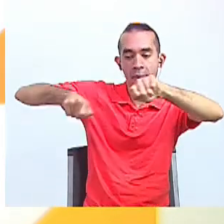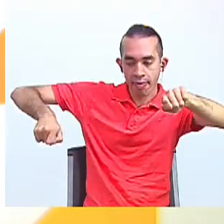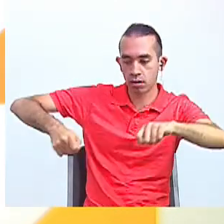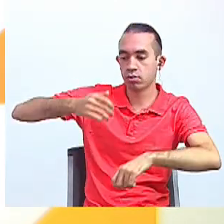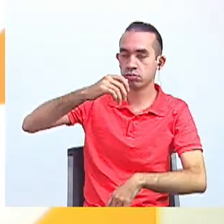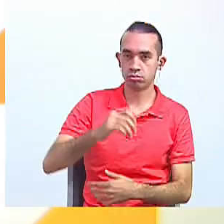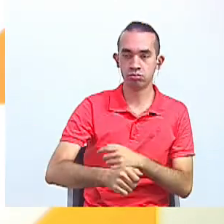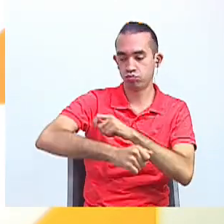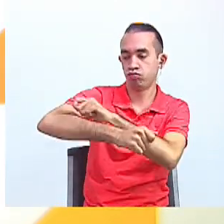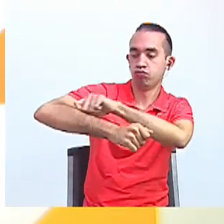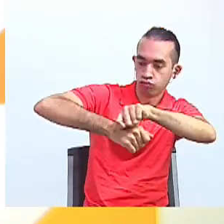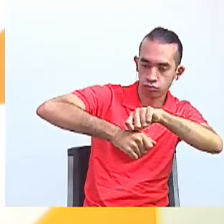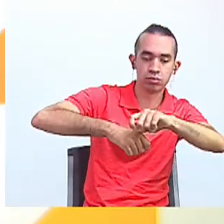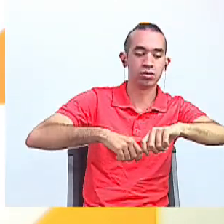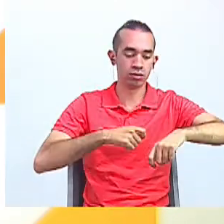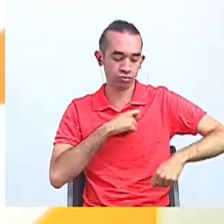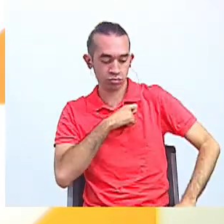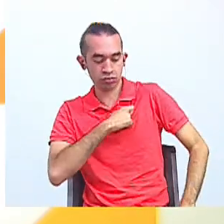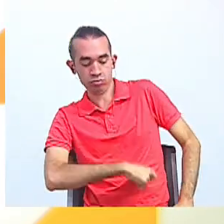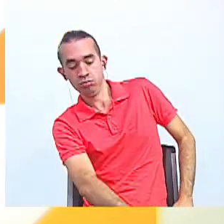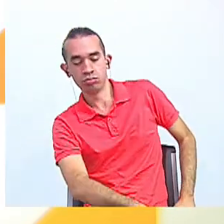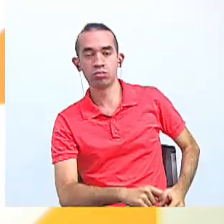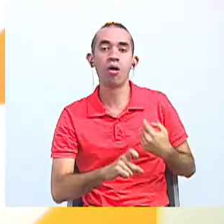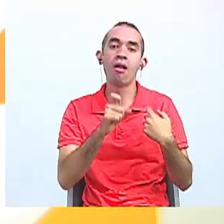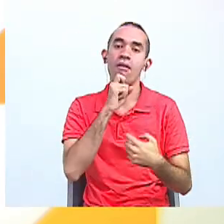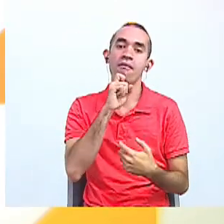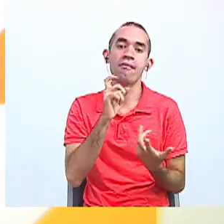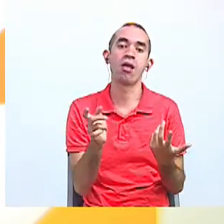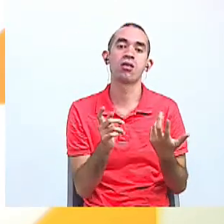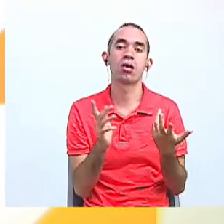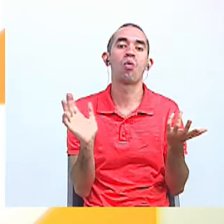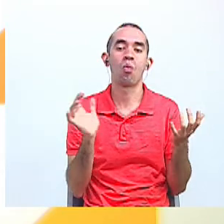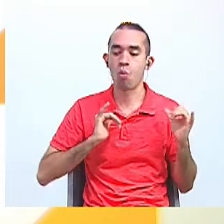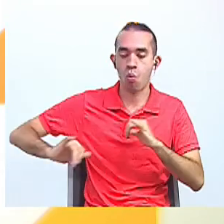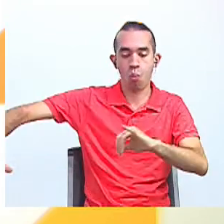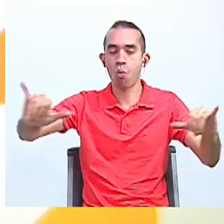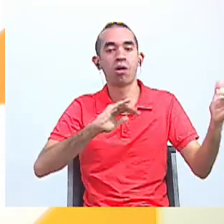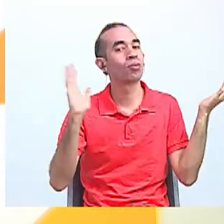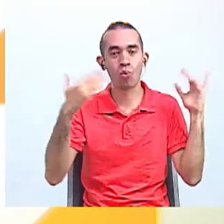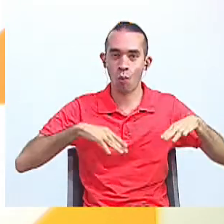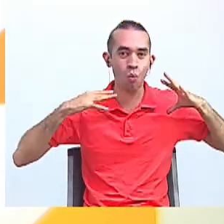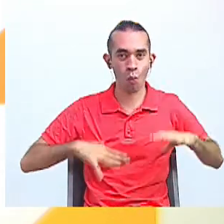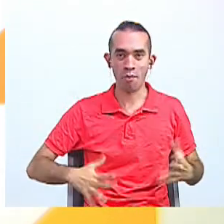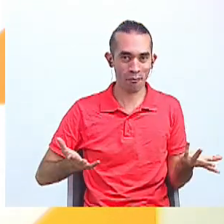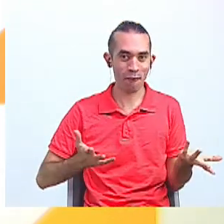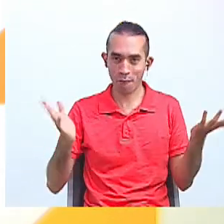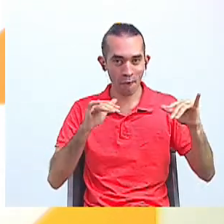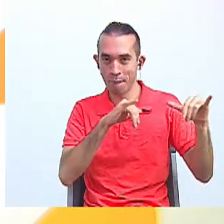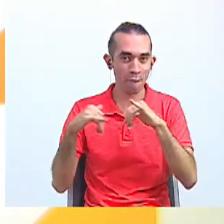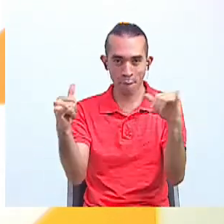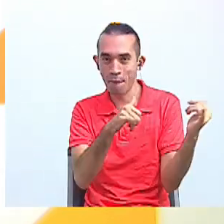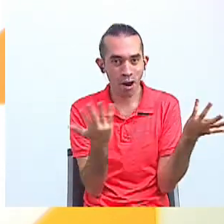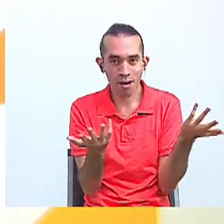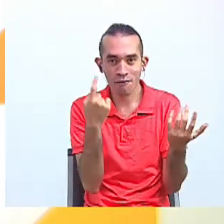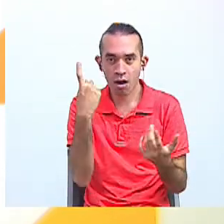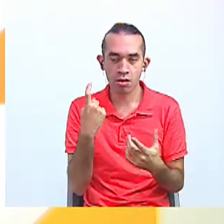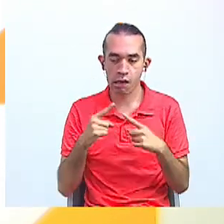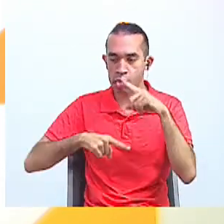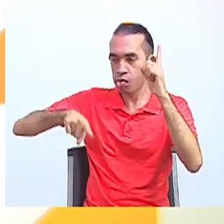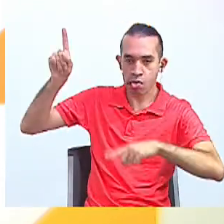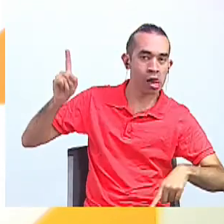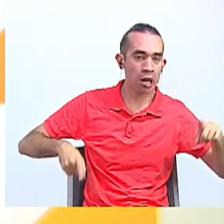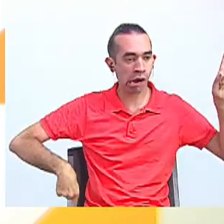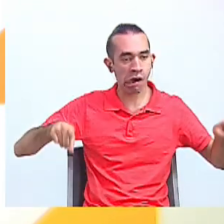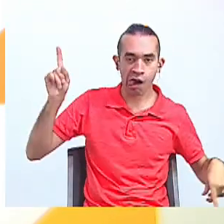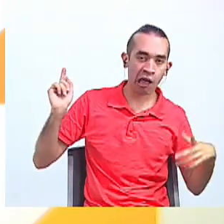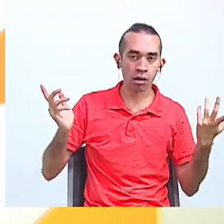comparaciones. Por eso era muy difícil, porque no había un criterio unificado, no había una estandarización.